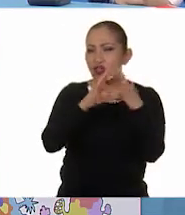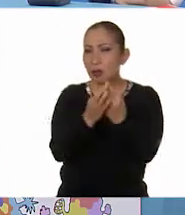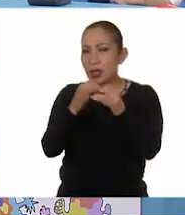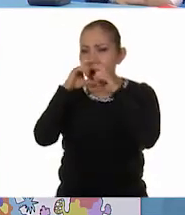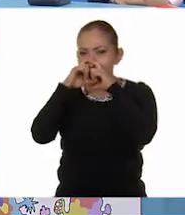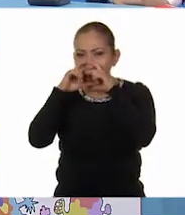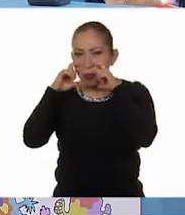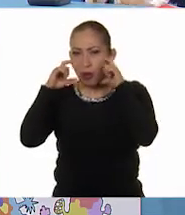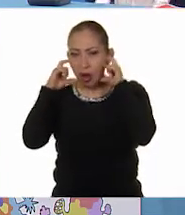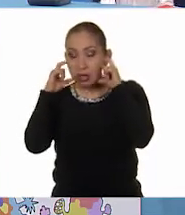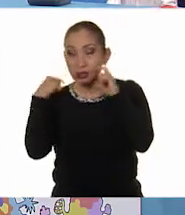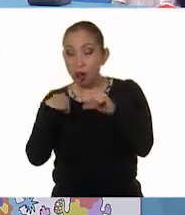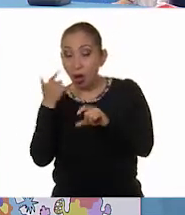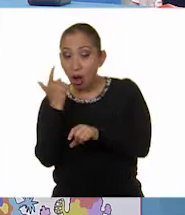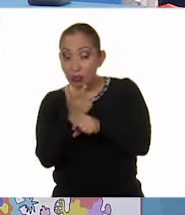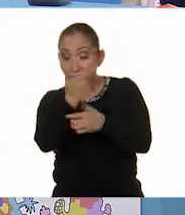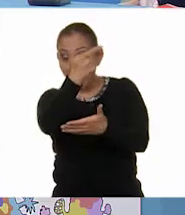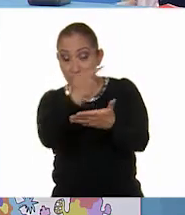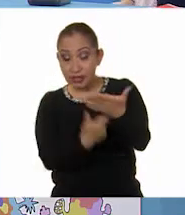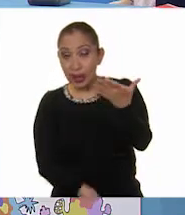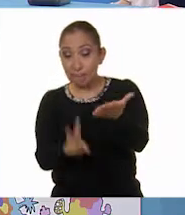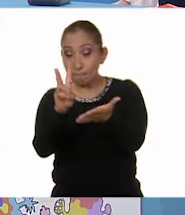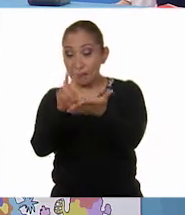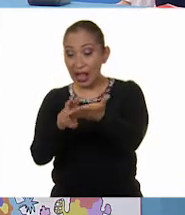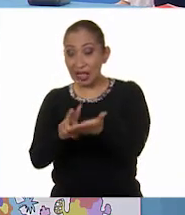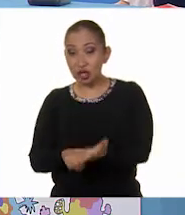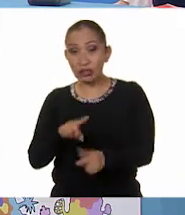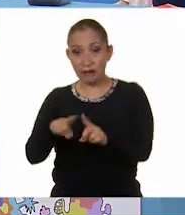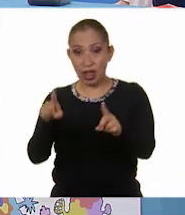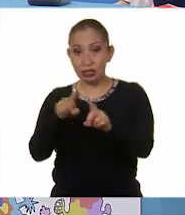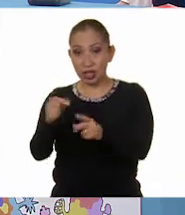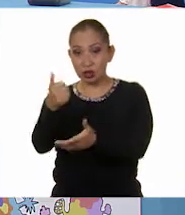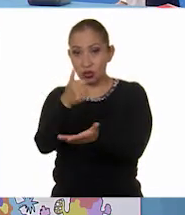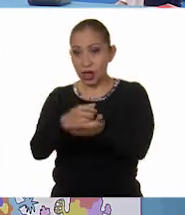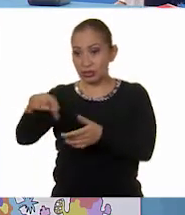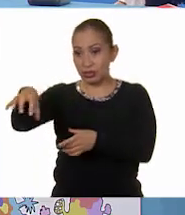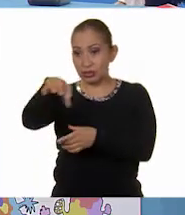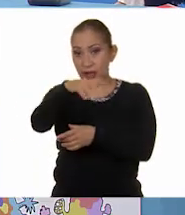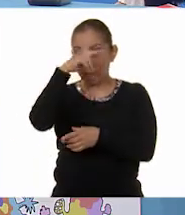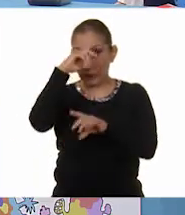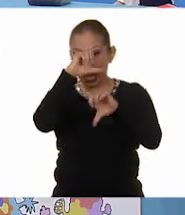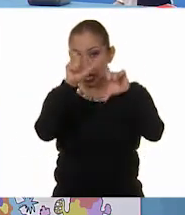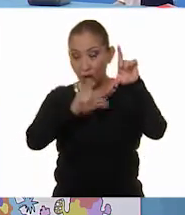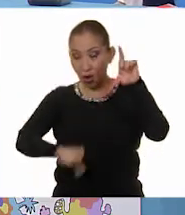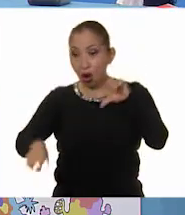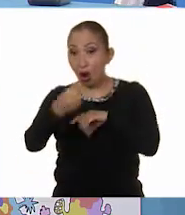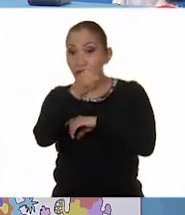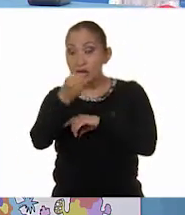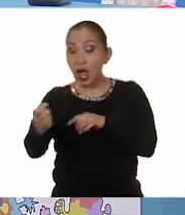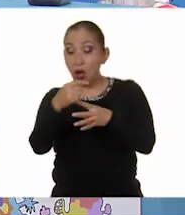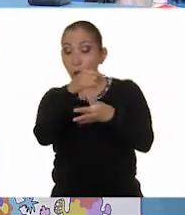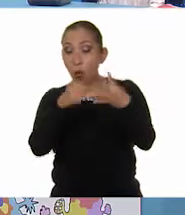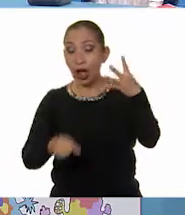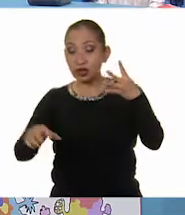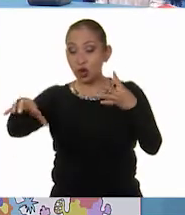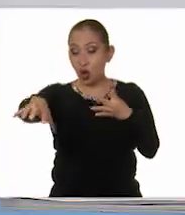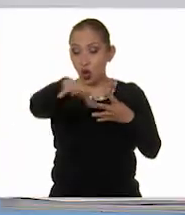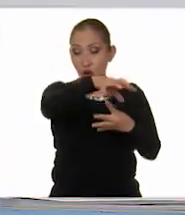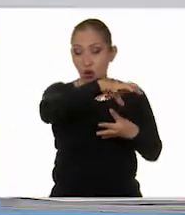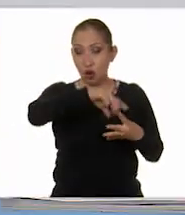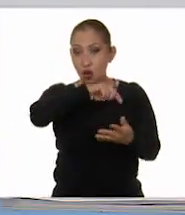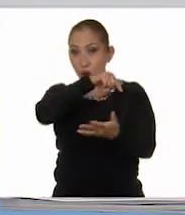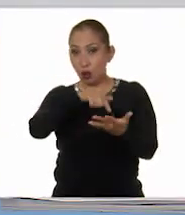cubrebocas, encontré una lista de precios en diferentes ciudades del país, organizadas en 4 zonas